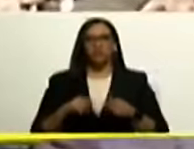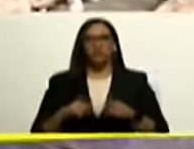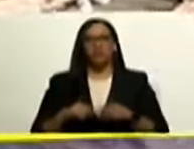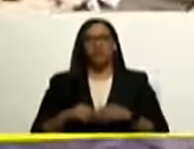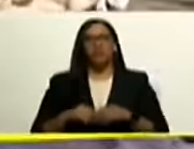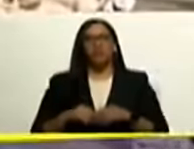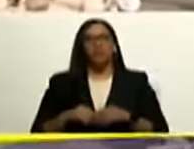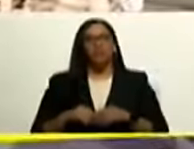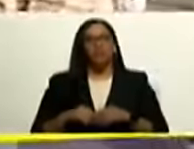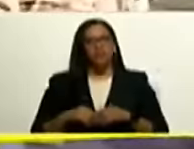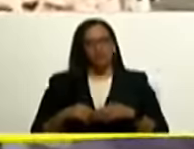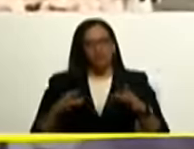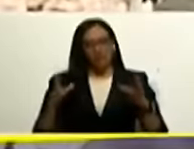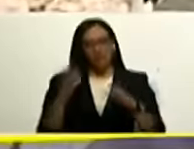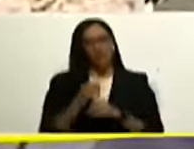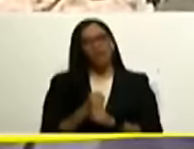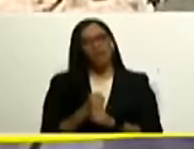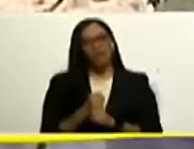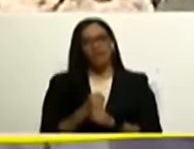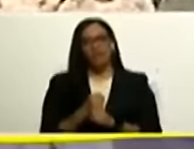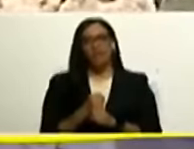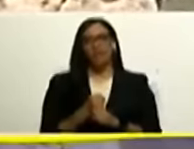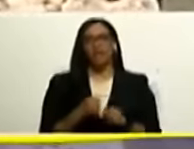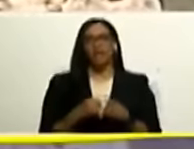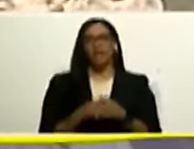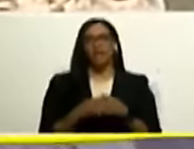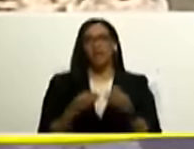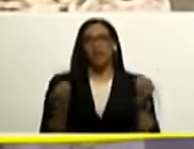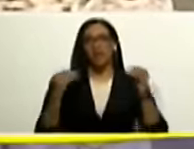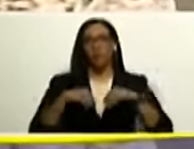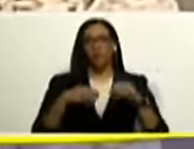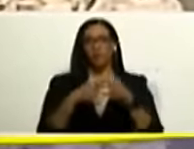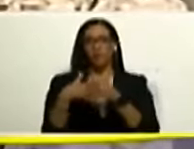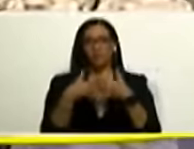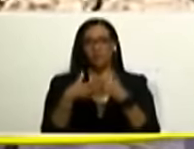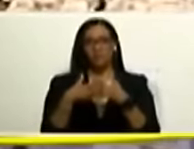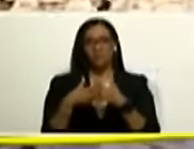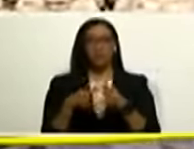creer que la doctrina Monroe los iba a proteger.